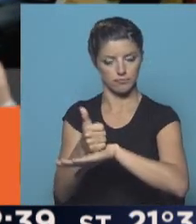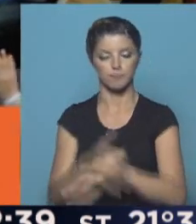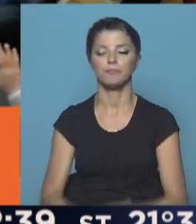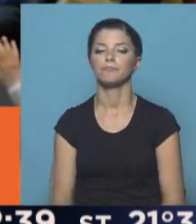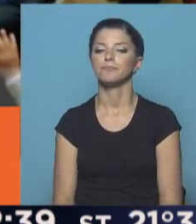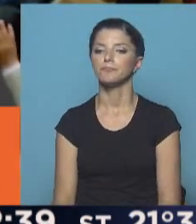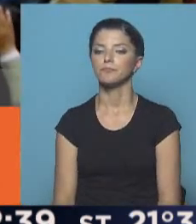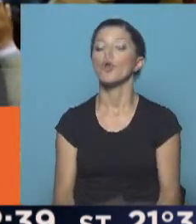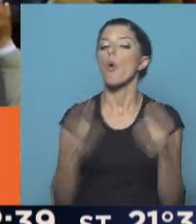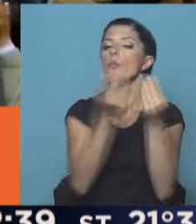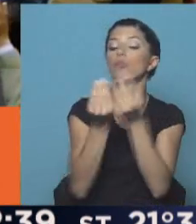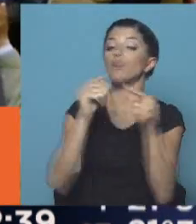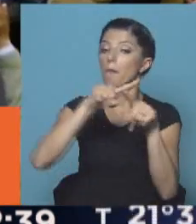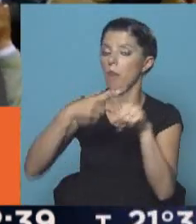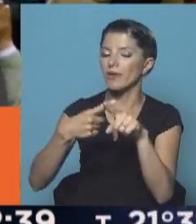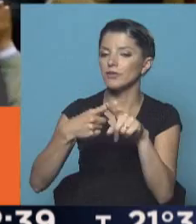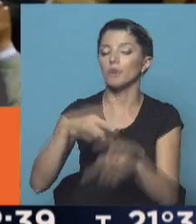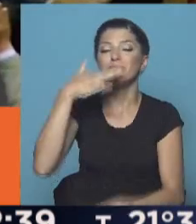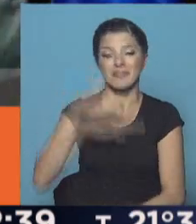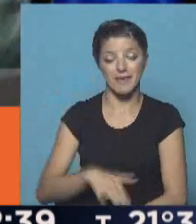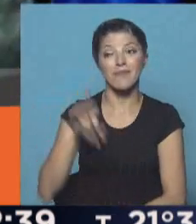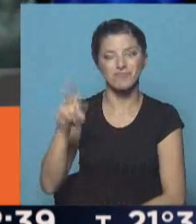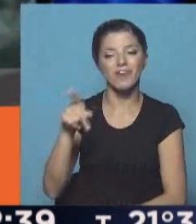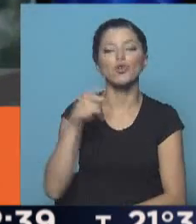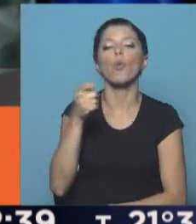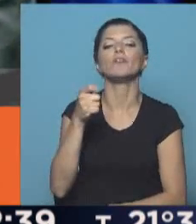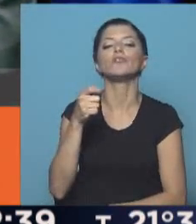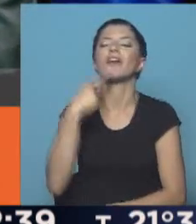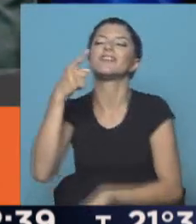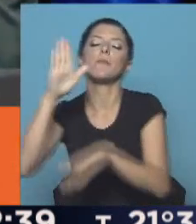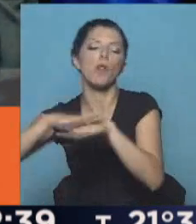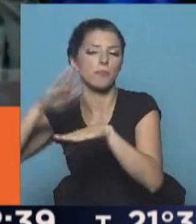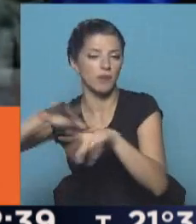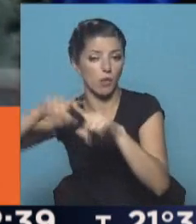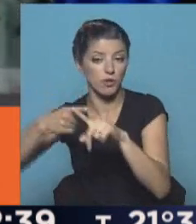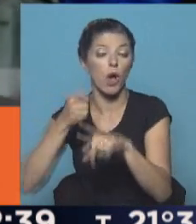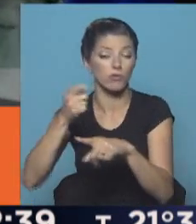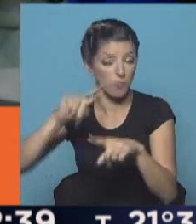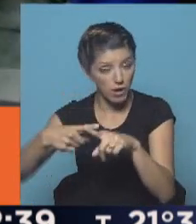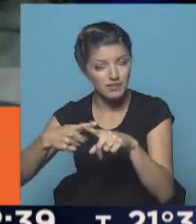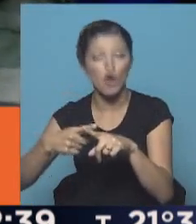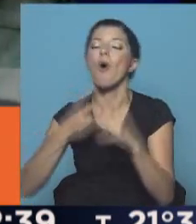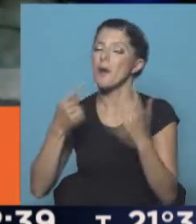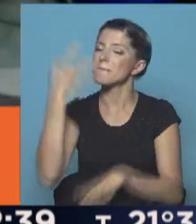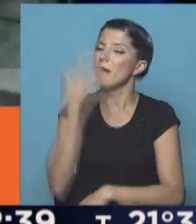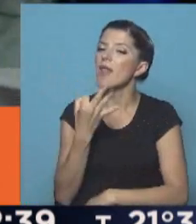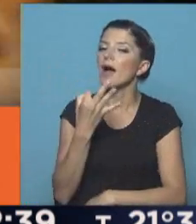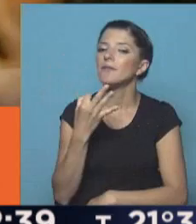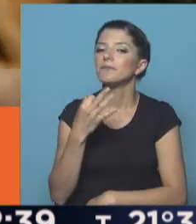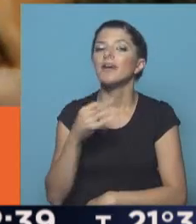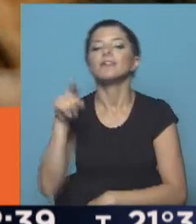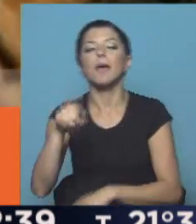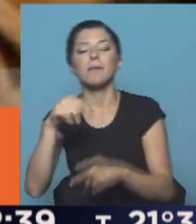Varios constitucionalistas interpretan que dentro del juicio por responsabilidad política se puede contemplar que se quebranta el